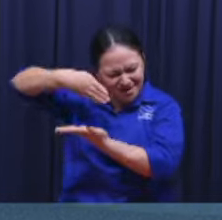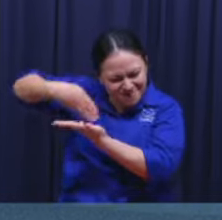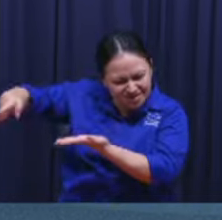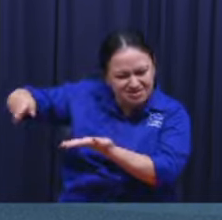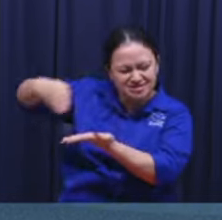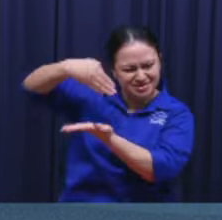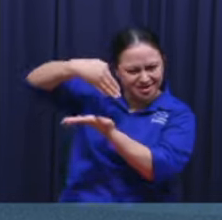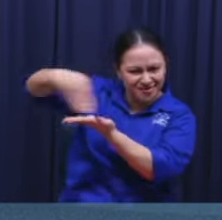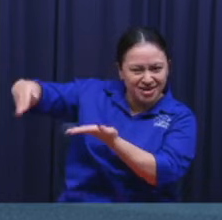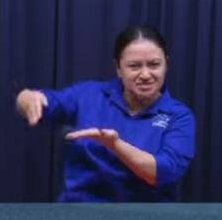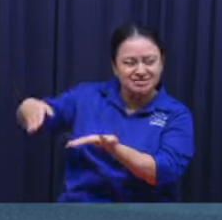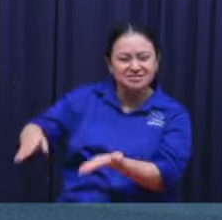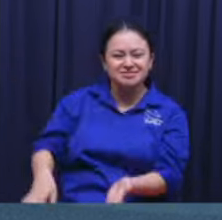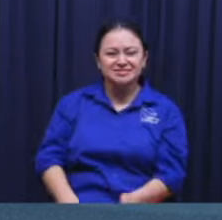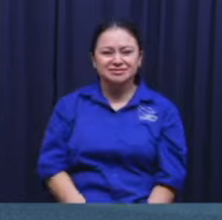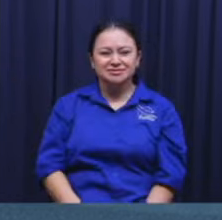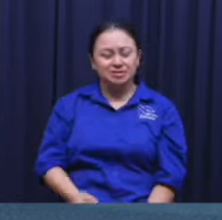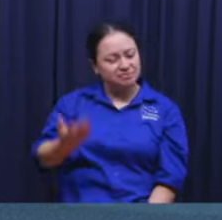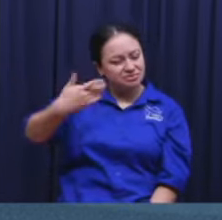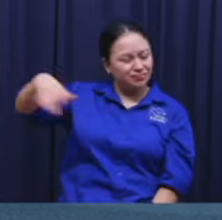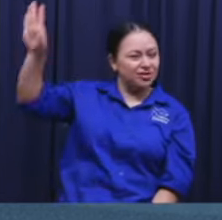vas, que sí, que no, bueno, se fue.